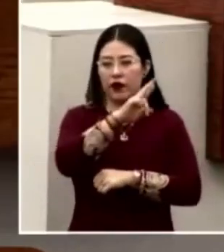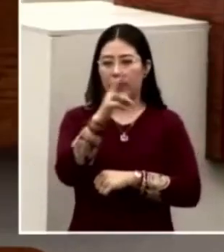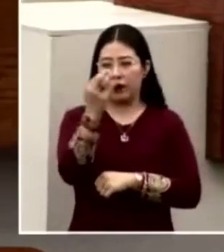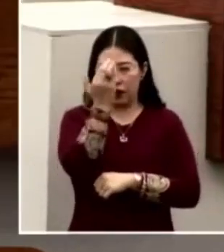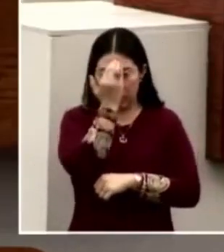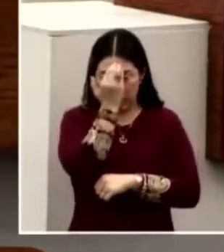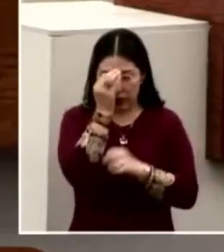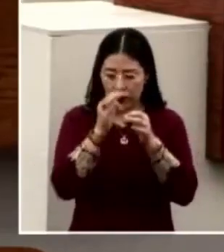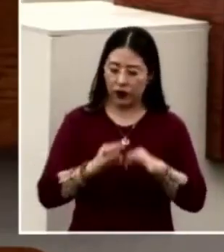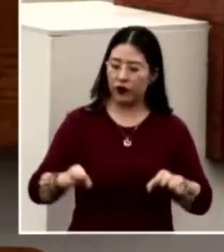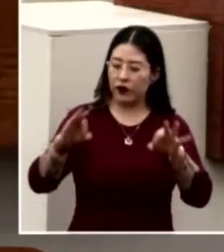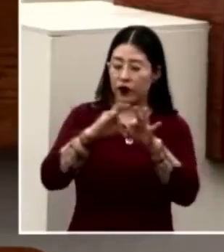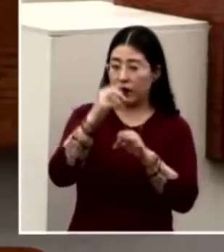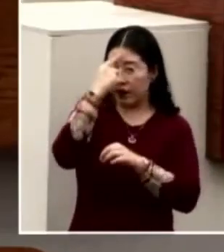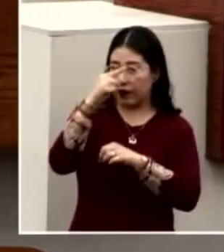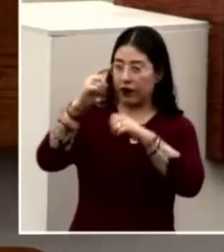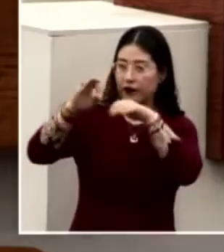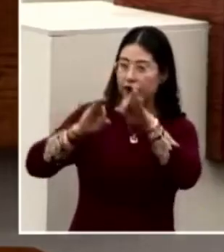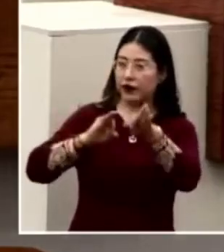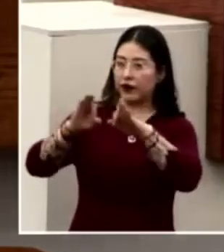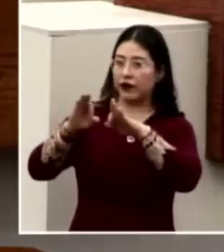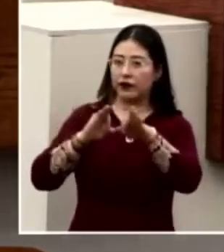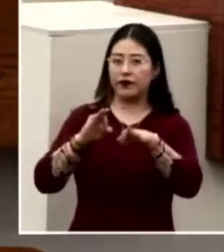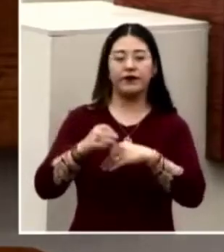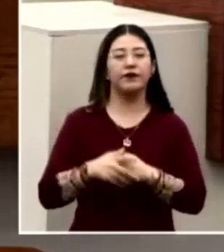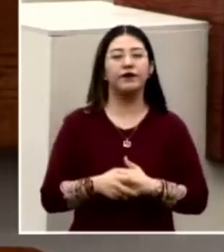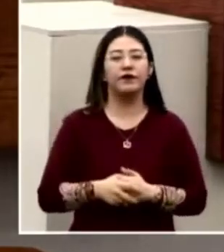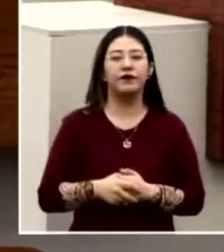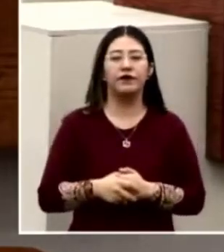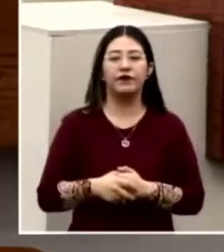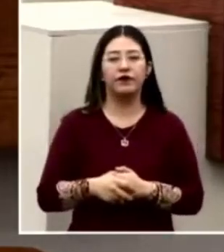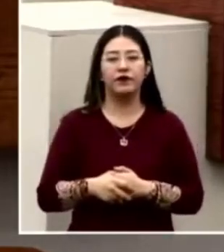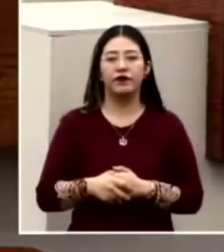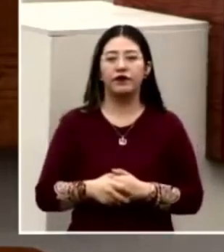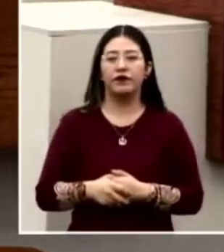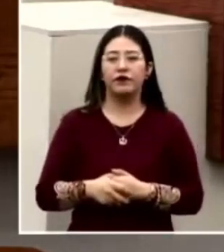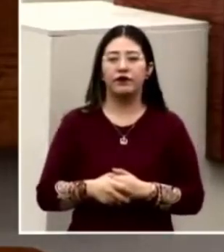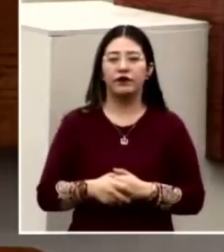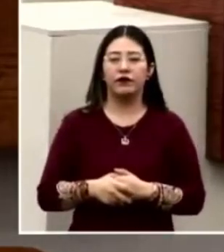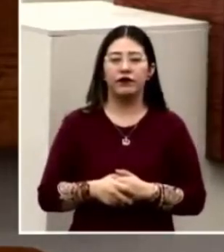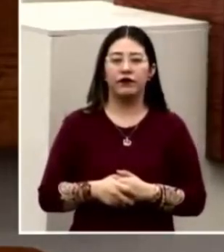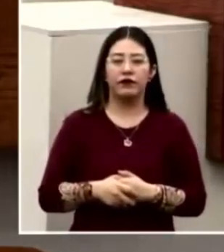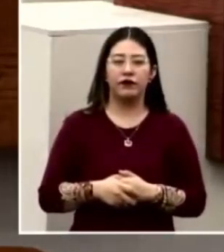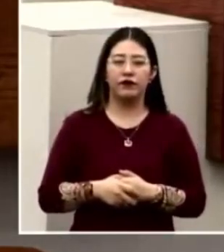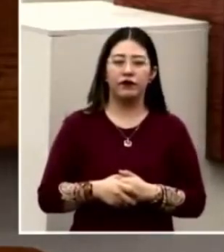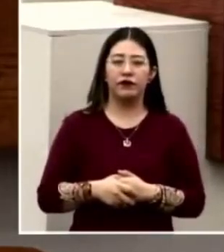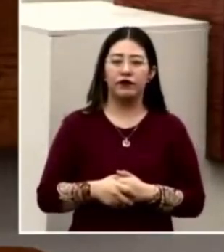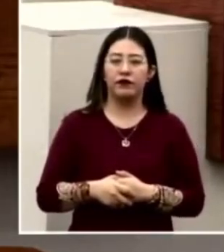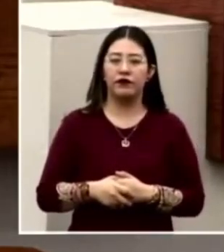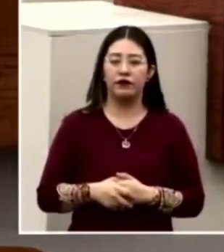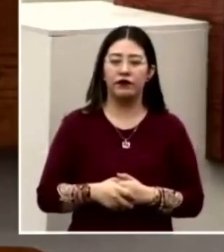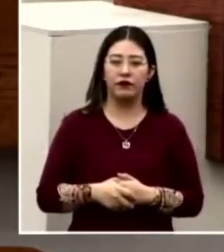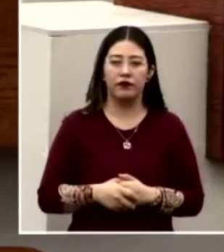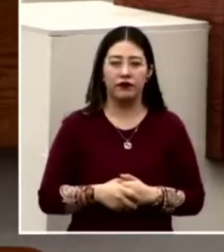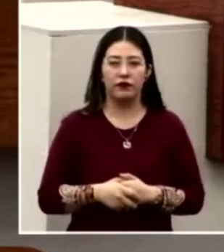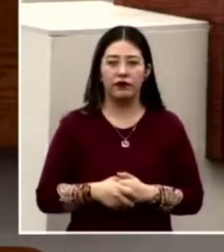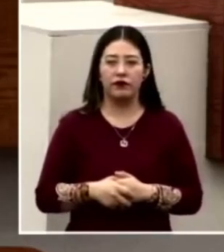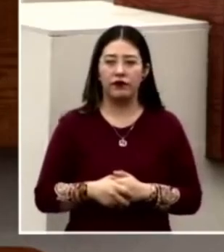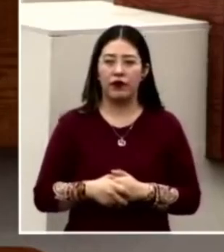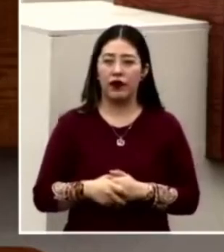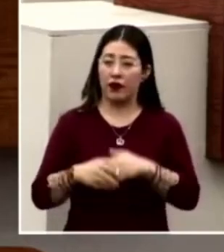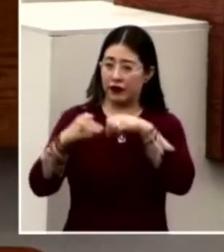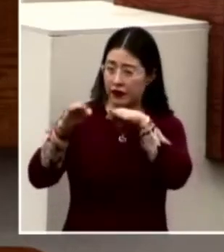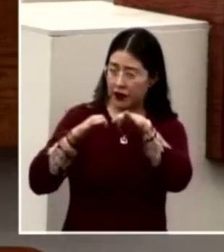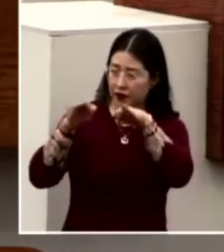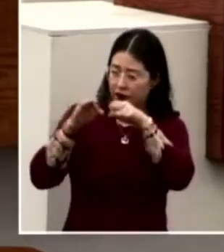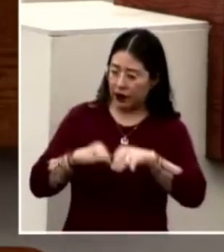reconocimiento por la labor, la importante labor que ustedes desempeñan y que es